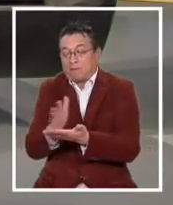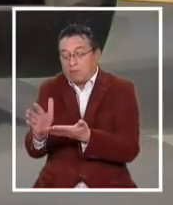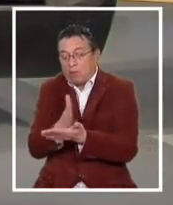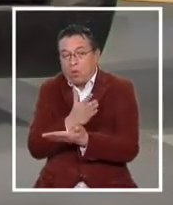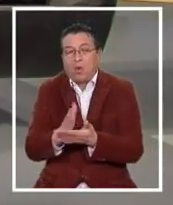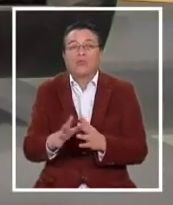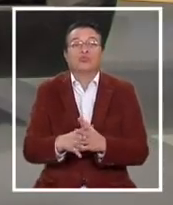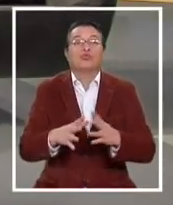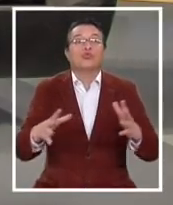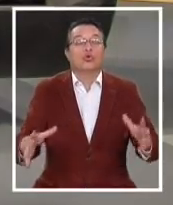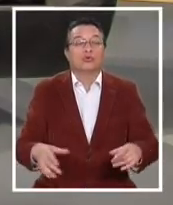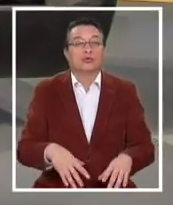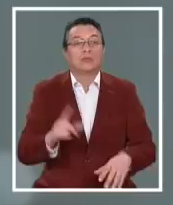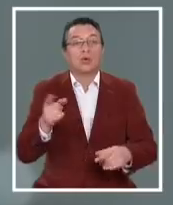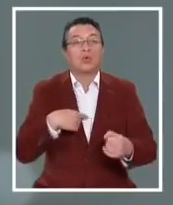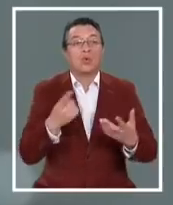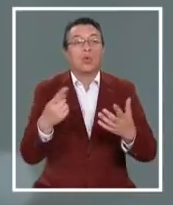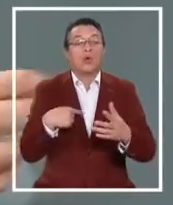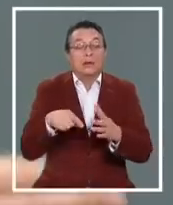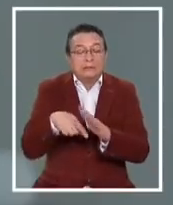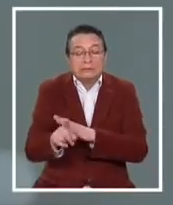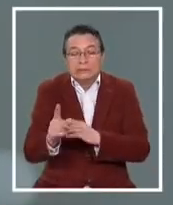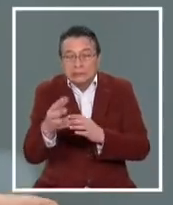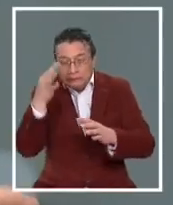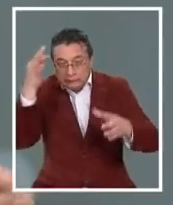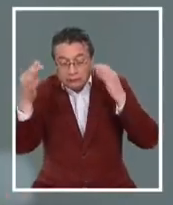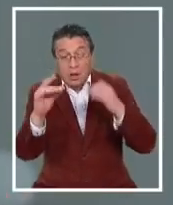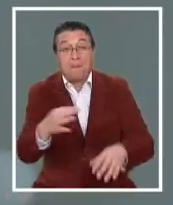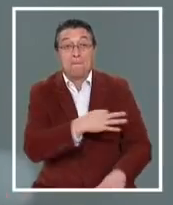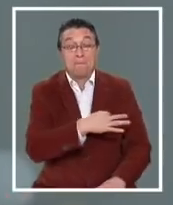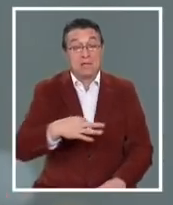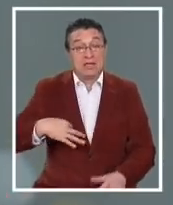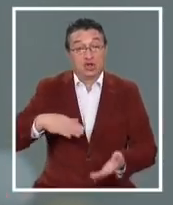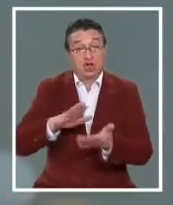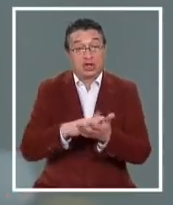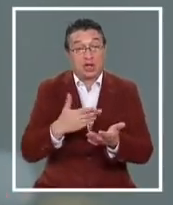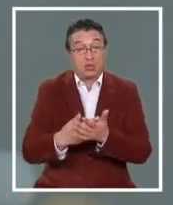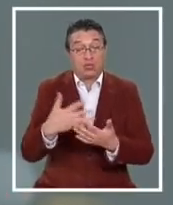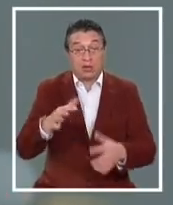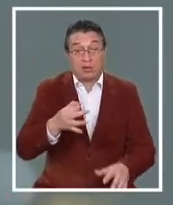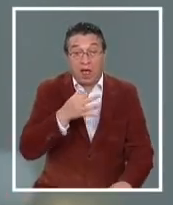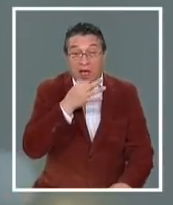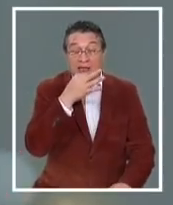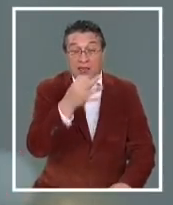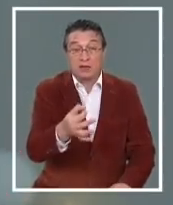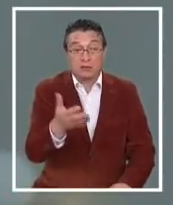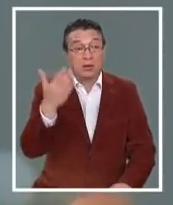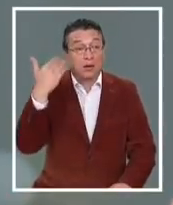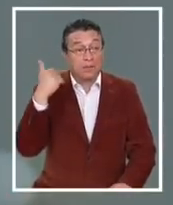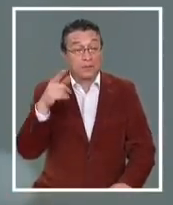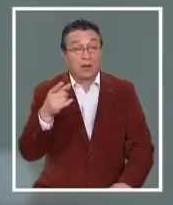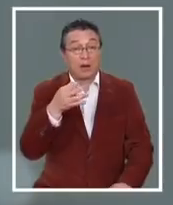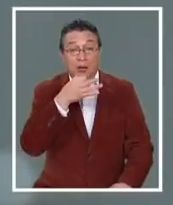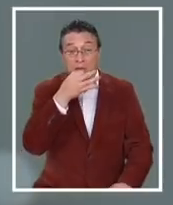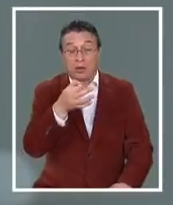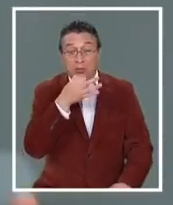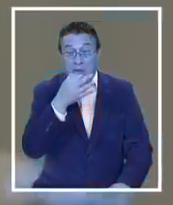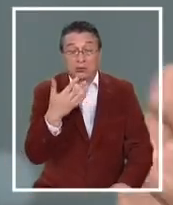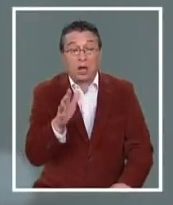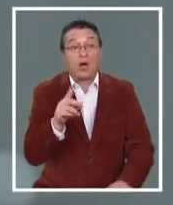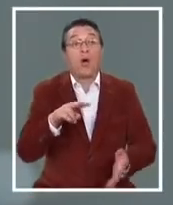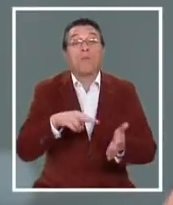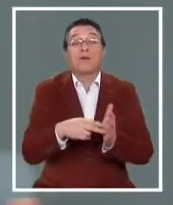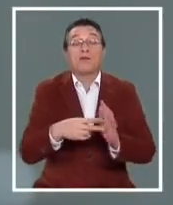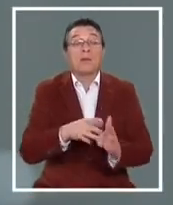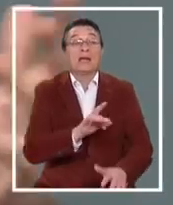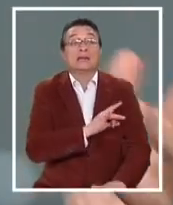Y pierde energía en que eso. Que no se me escape un compadre. De hecho, lo dijo el ministro de Salud en una lo dijo medio cándidamente. Dijo, pero el